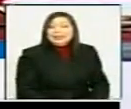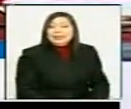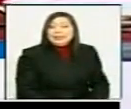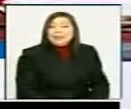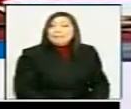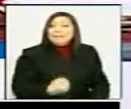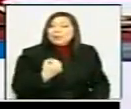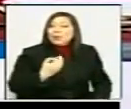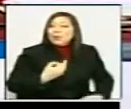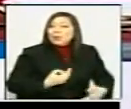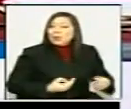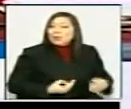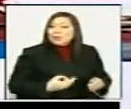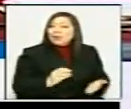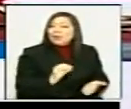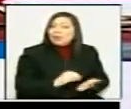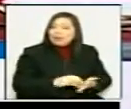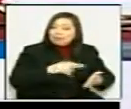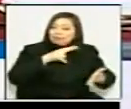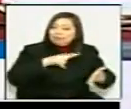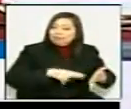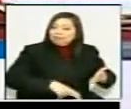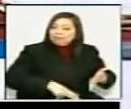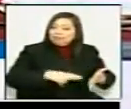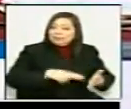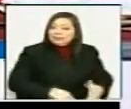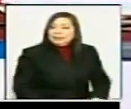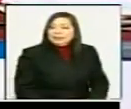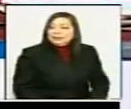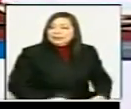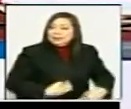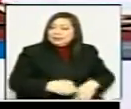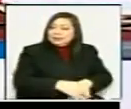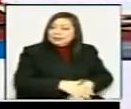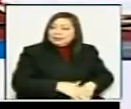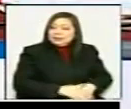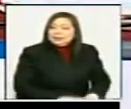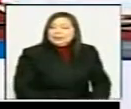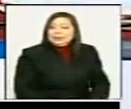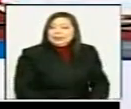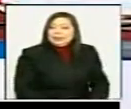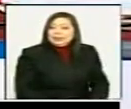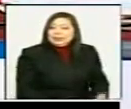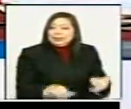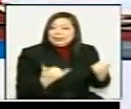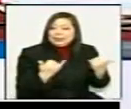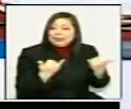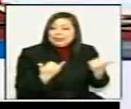Poder Judicial, luego de revisar y procesar esta